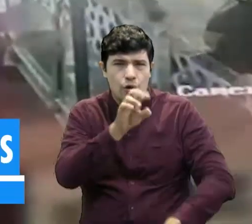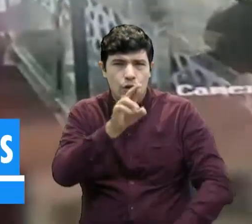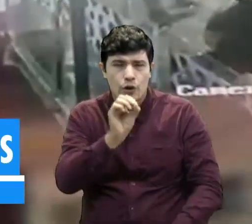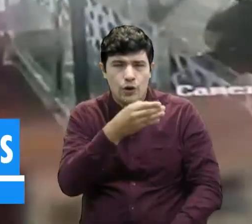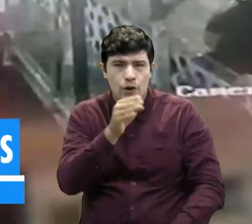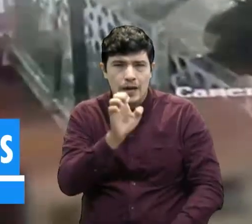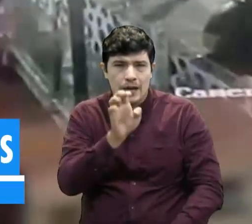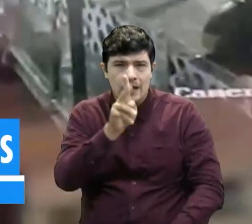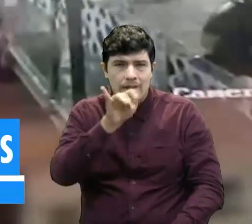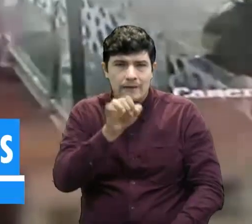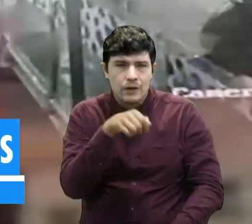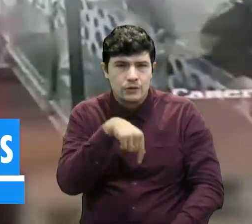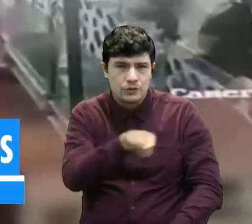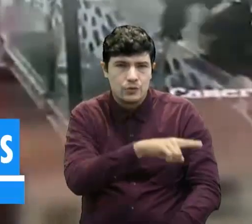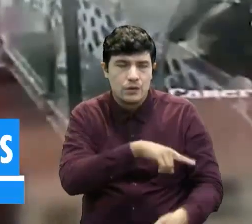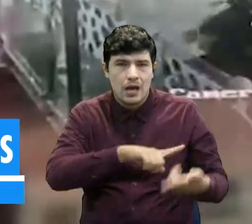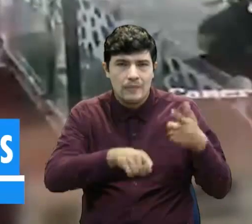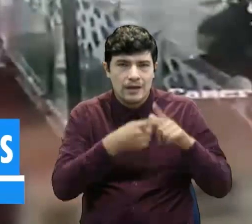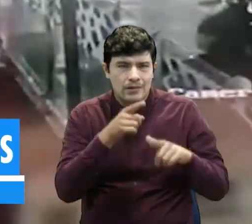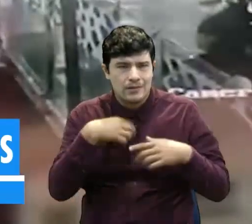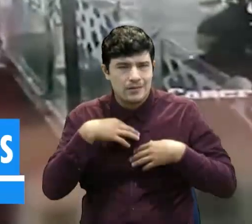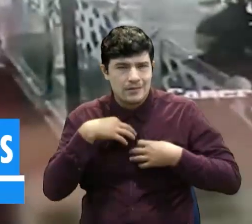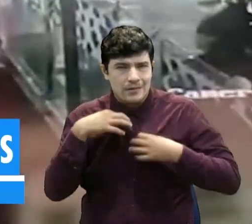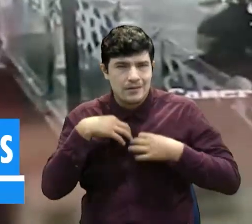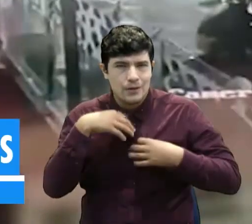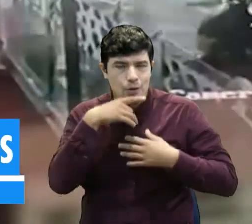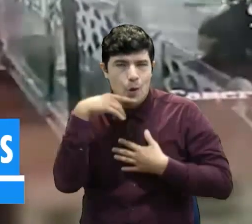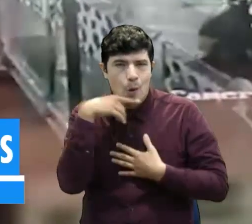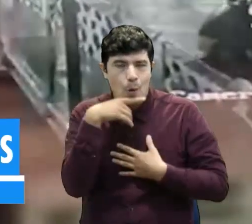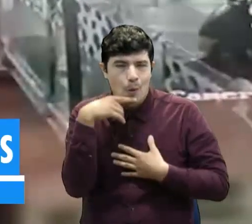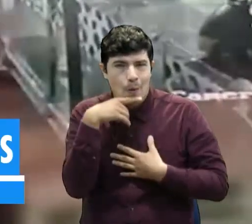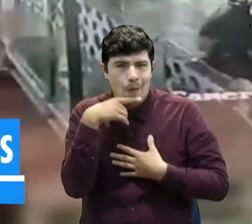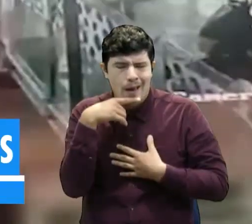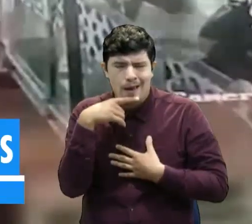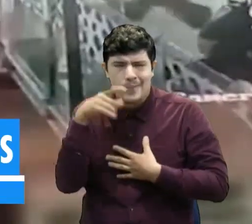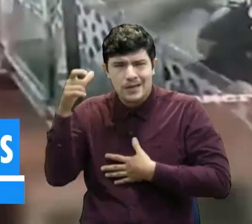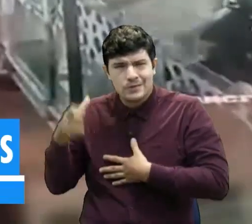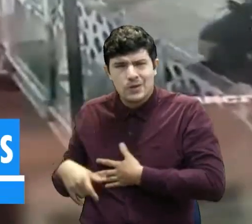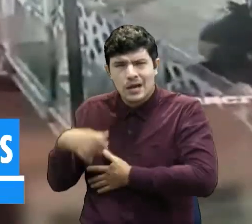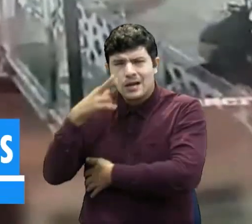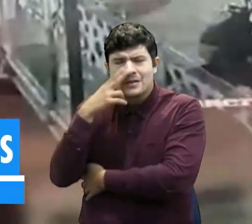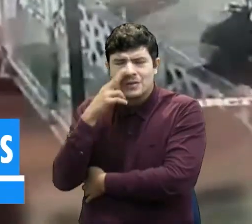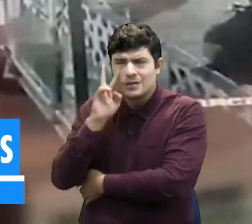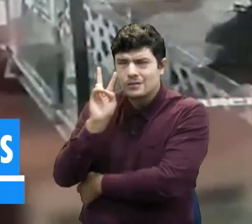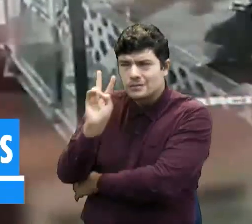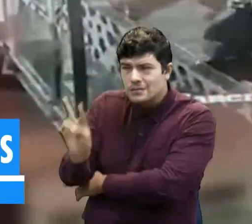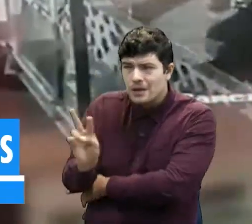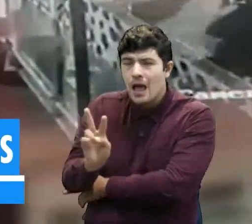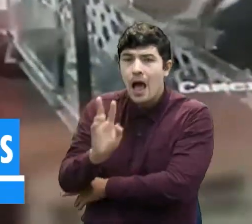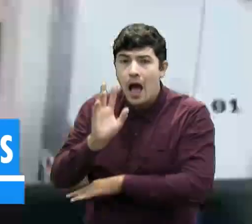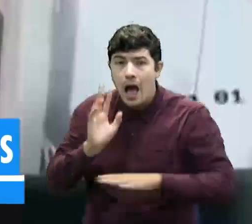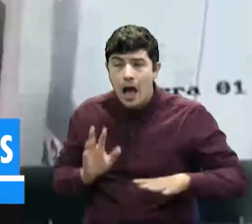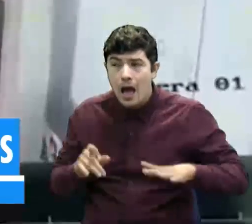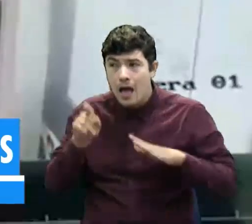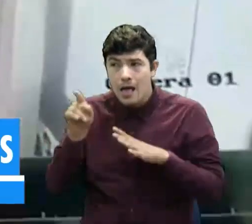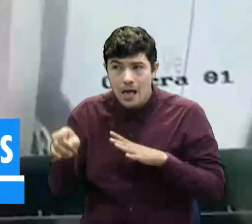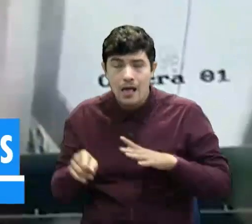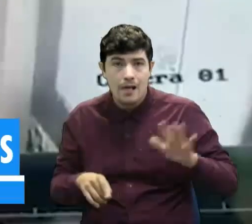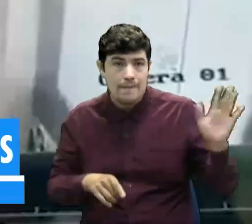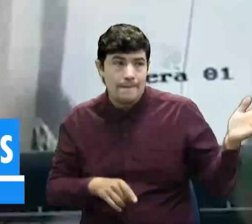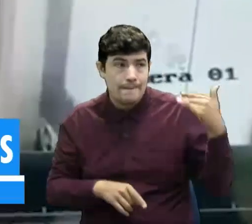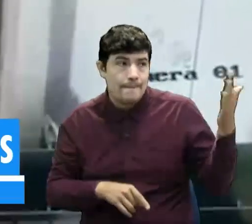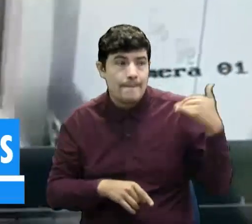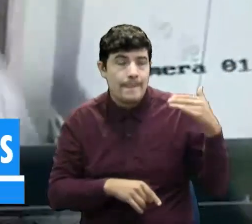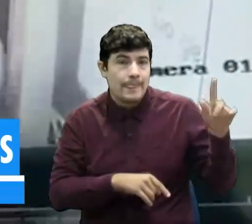vestían camisa roja. Es en este instante en que llama a seis integrantes